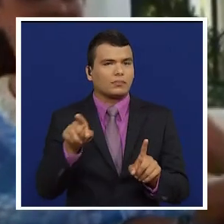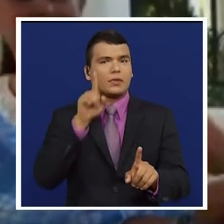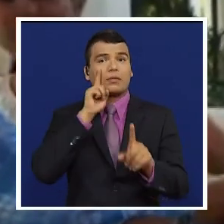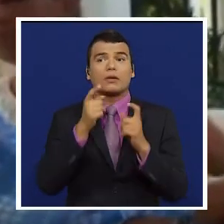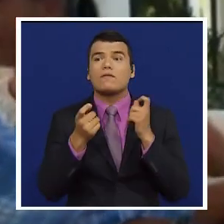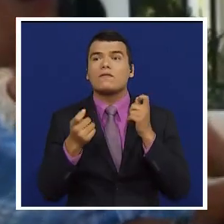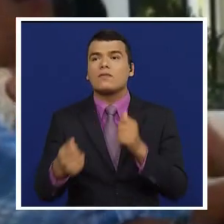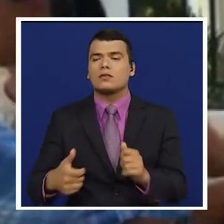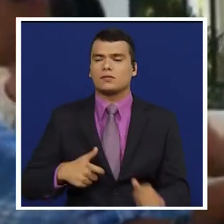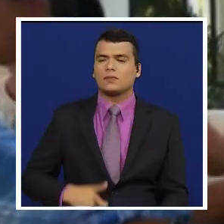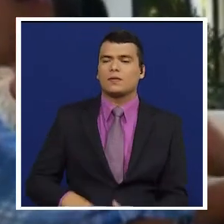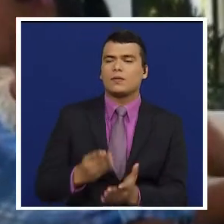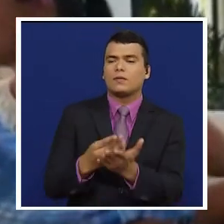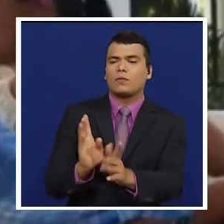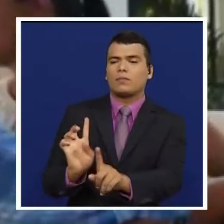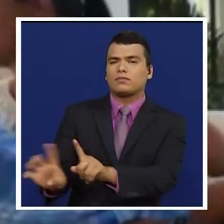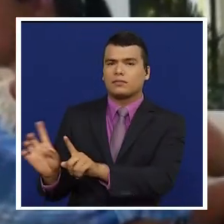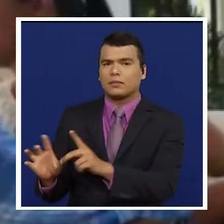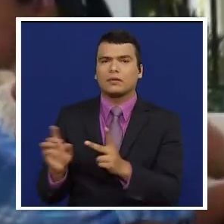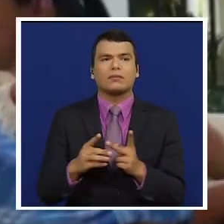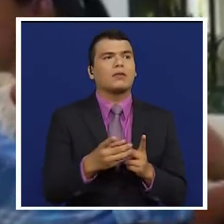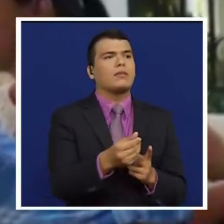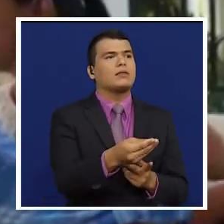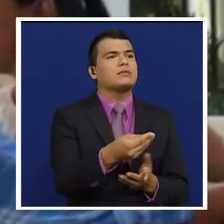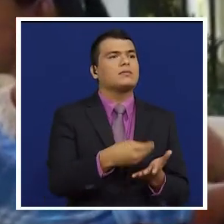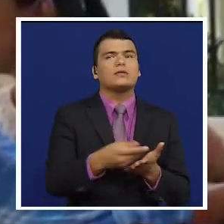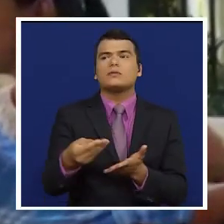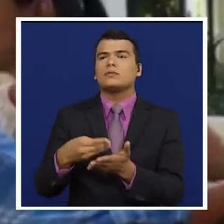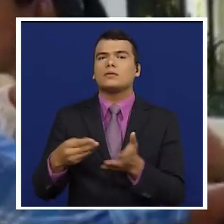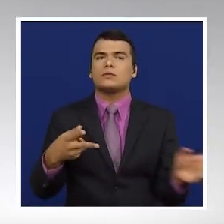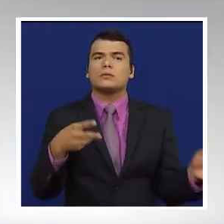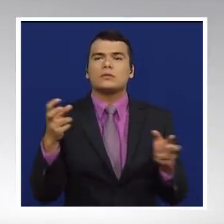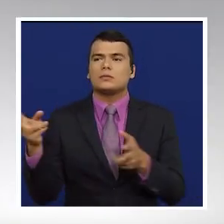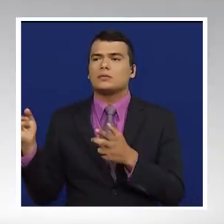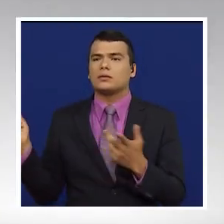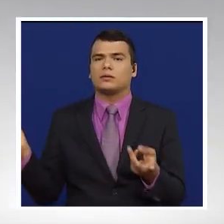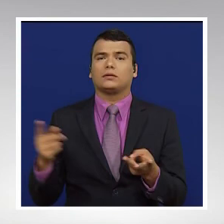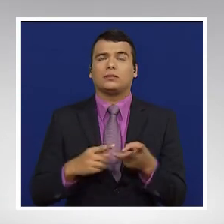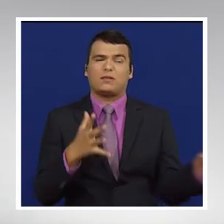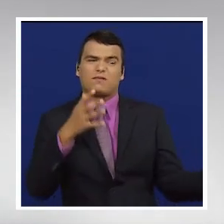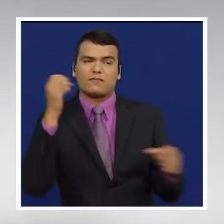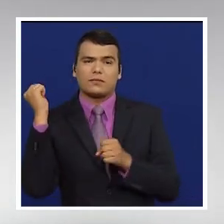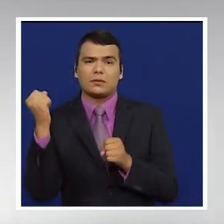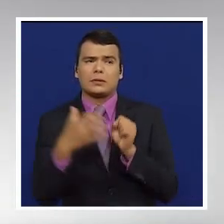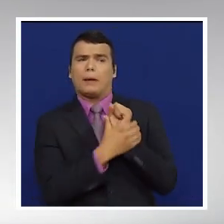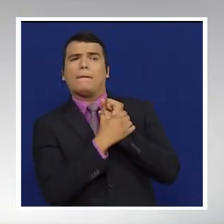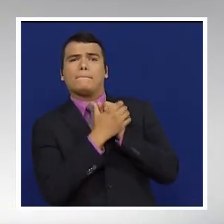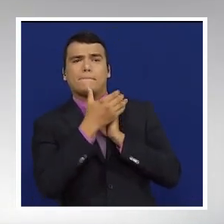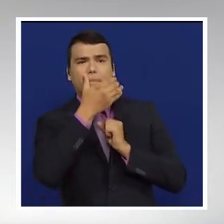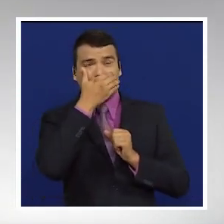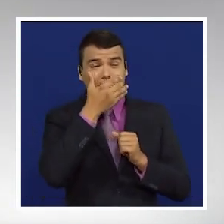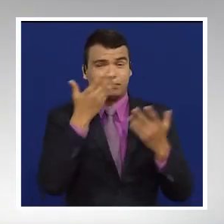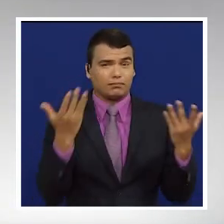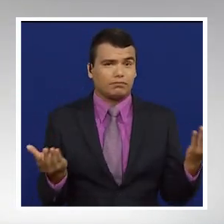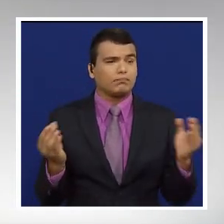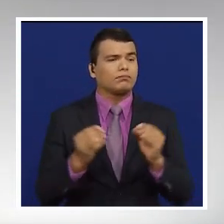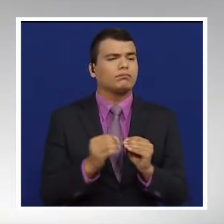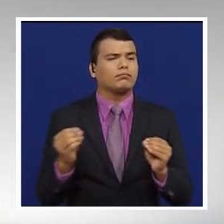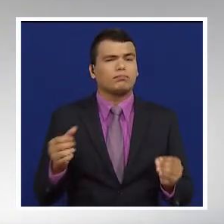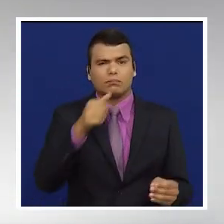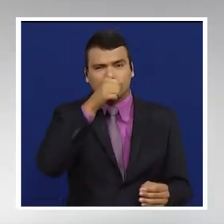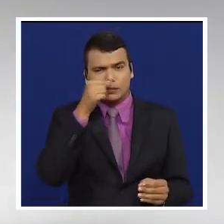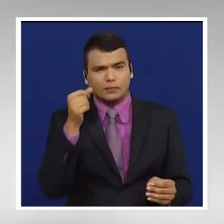compra de armas, para la extorsión, para el secuestro. El alucinógeno, que según las autoridades sería distribuido en el